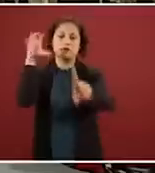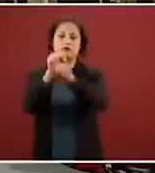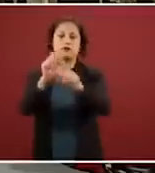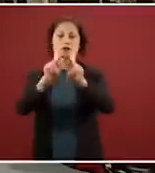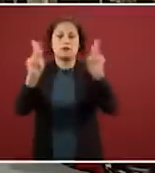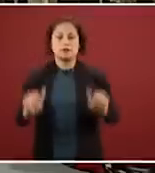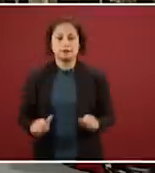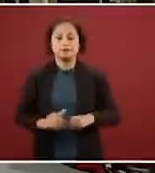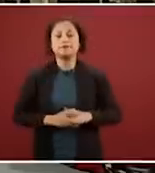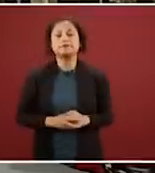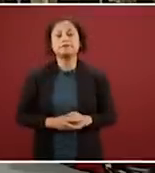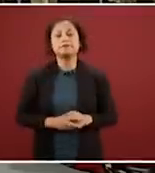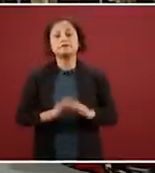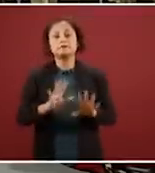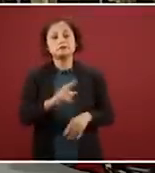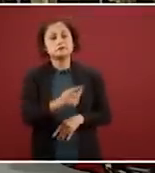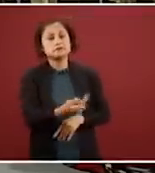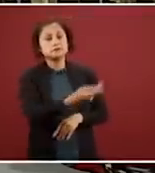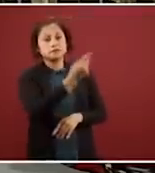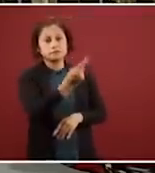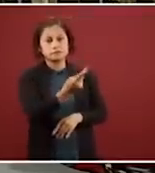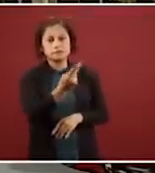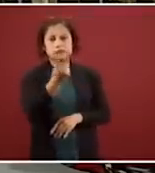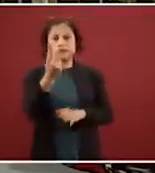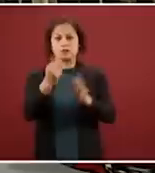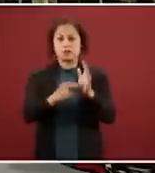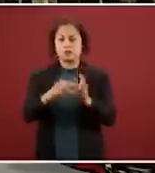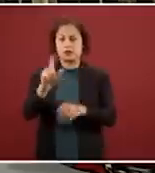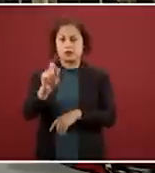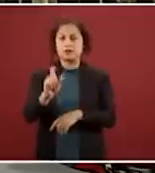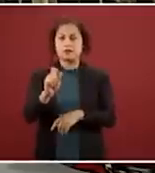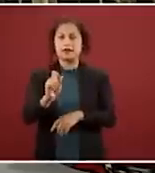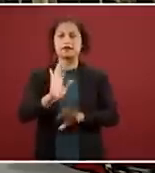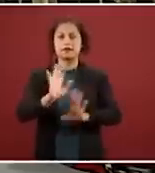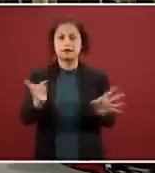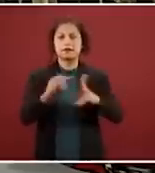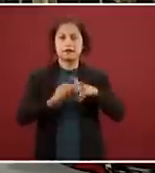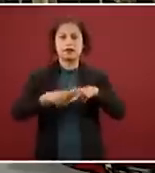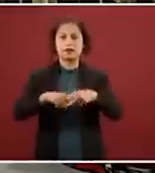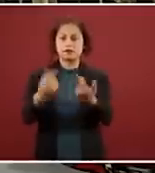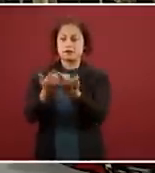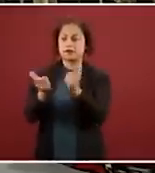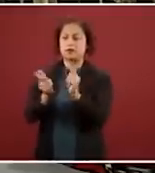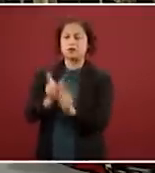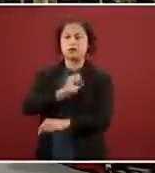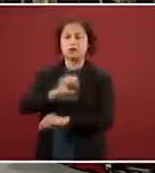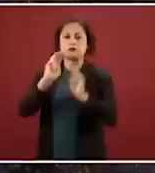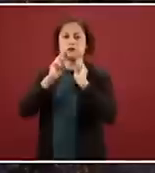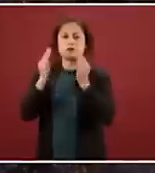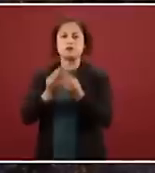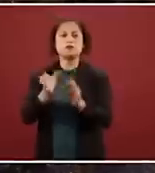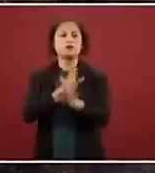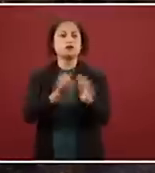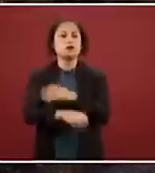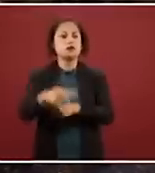El año, presidente, comenzó pues ya con diversas agresiones por parte de los grupos delincuenciales, entre ellos el Cártel del